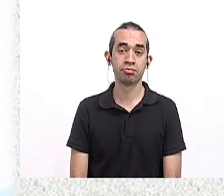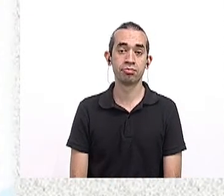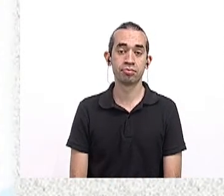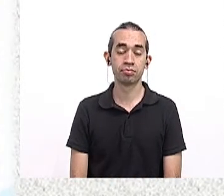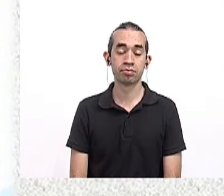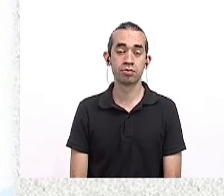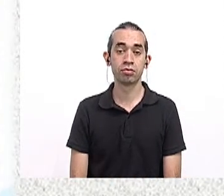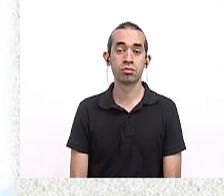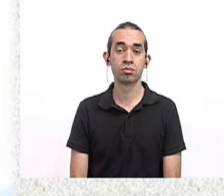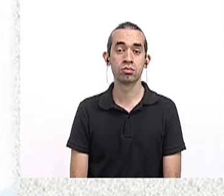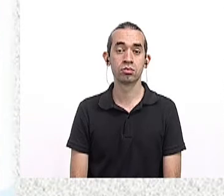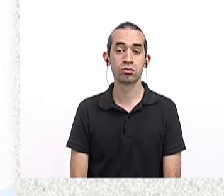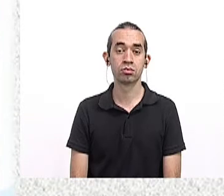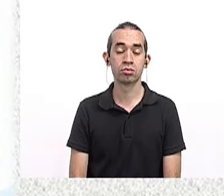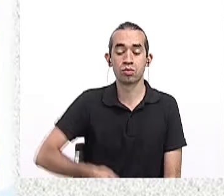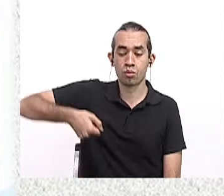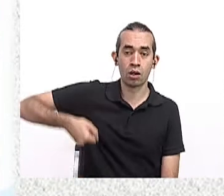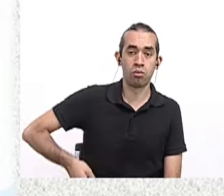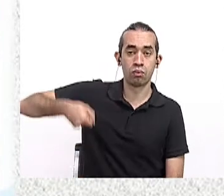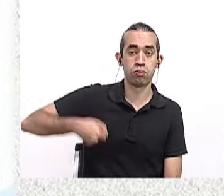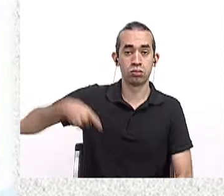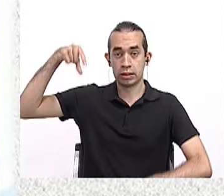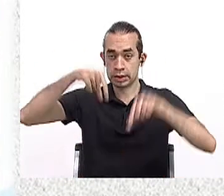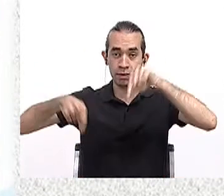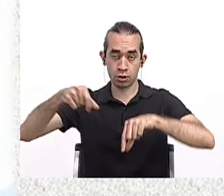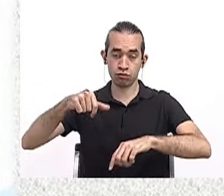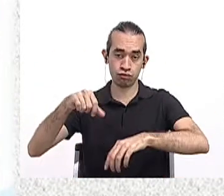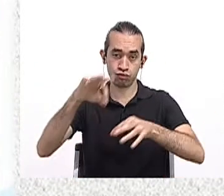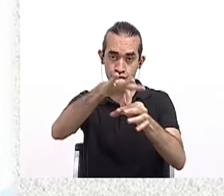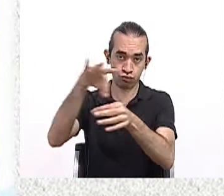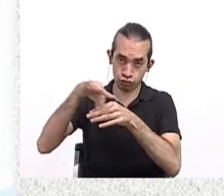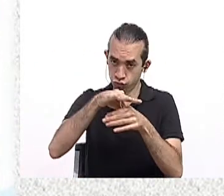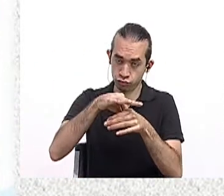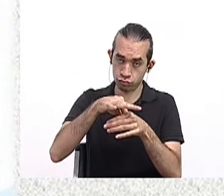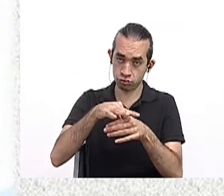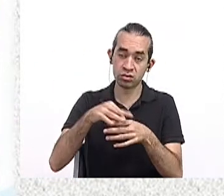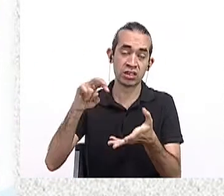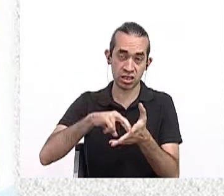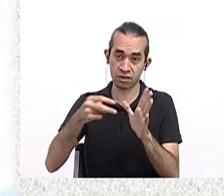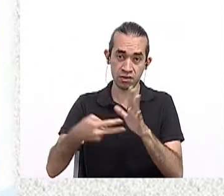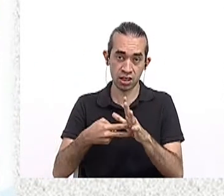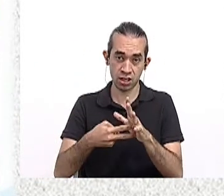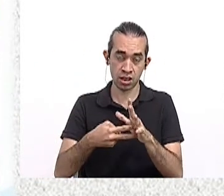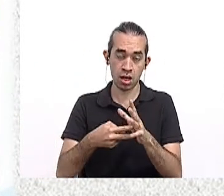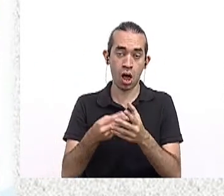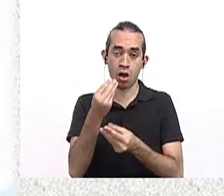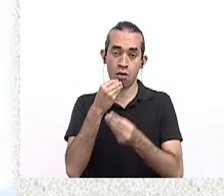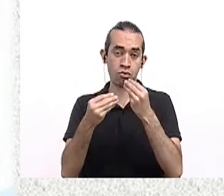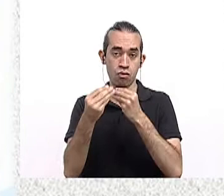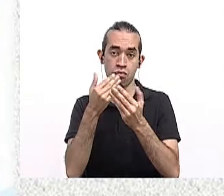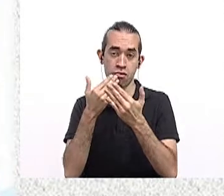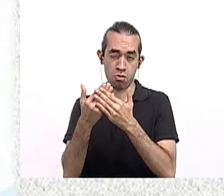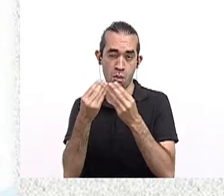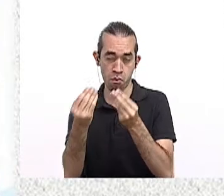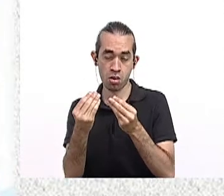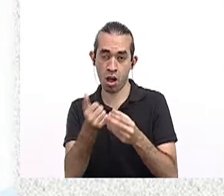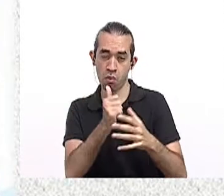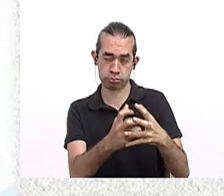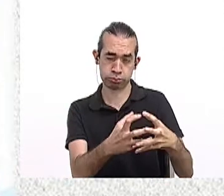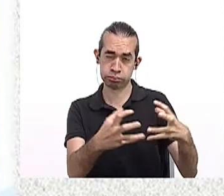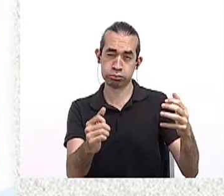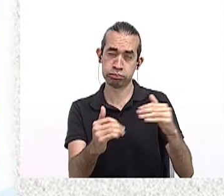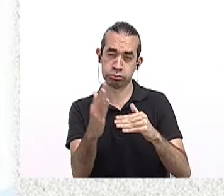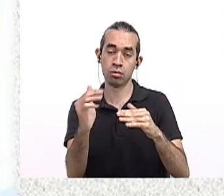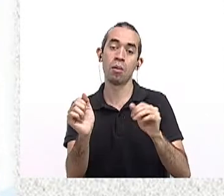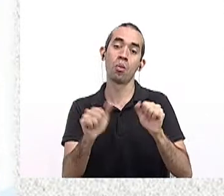no solamente los fertilizantes son este causante del aumento de la concentración de nutrientes en las aguas también lo pueden ser